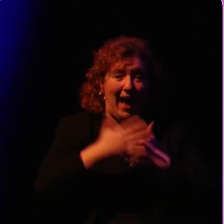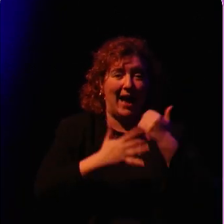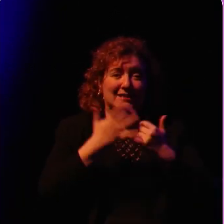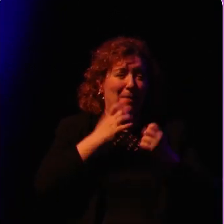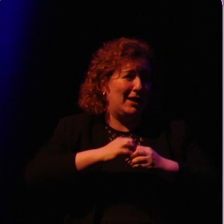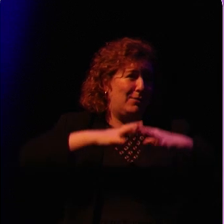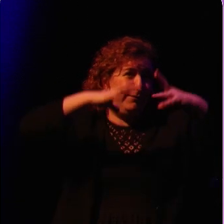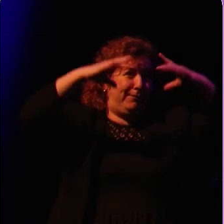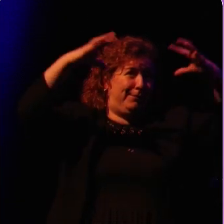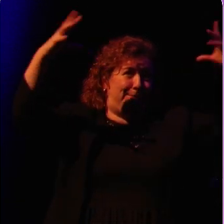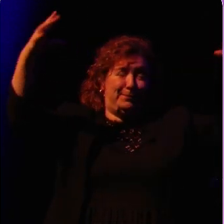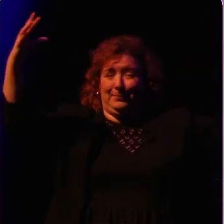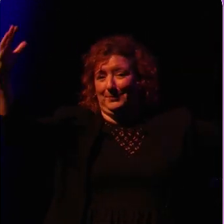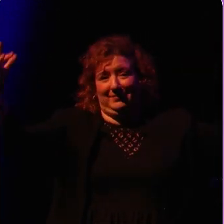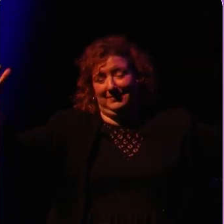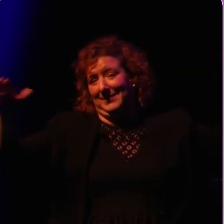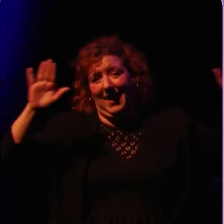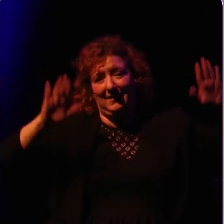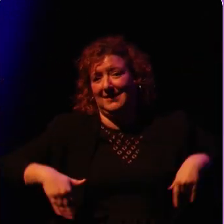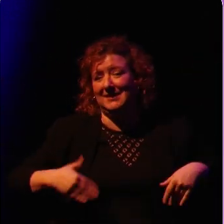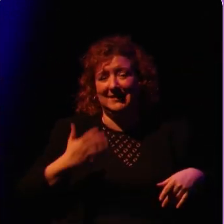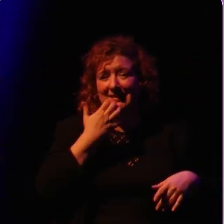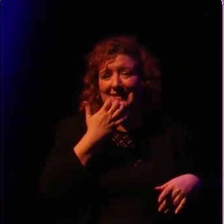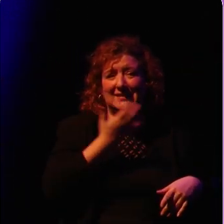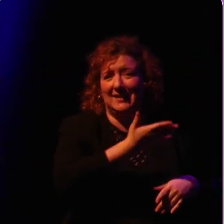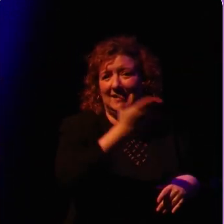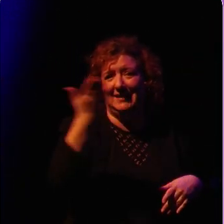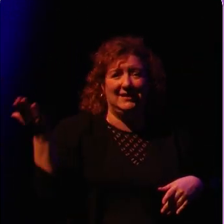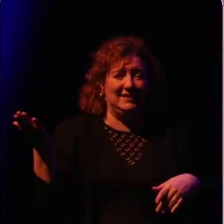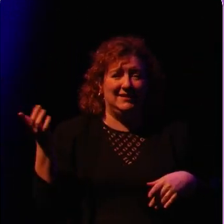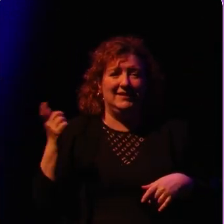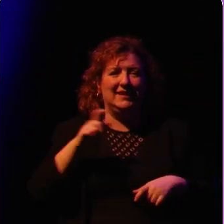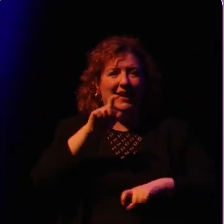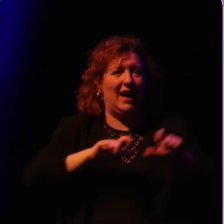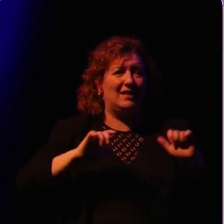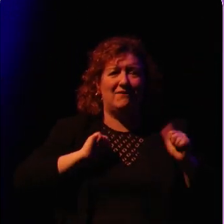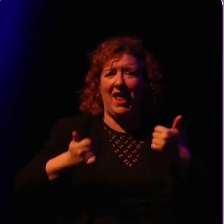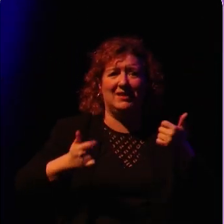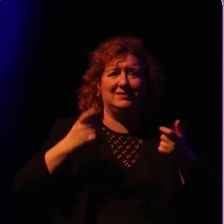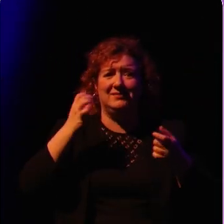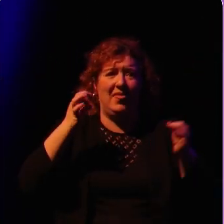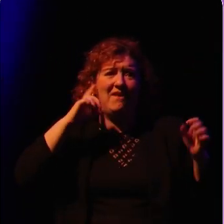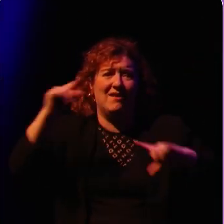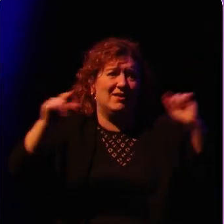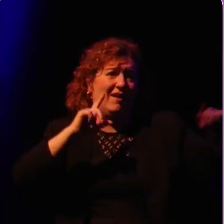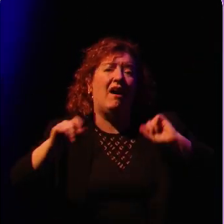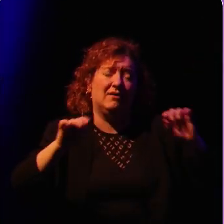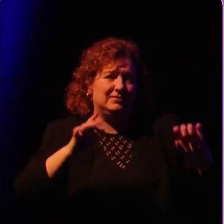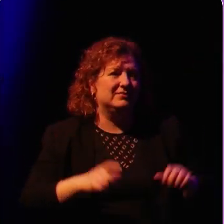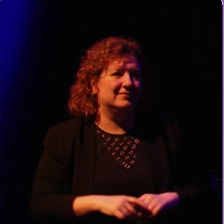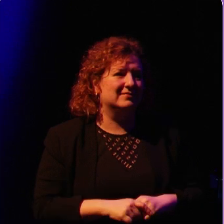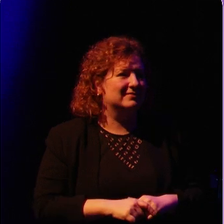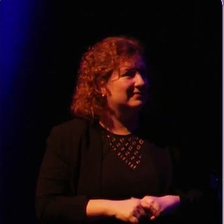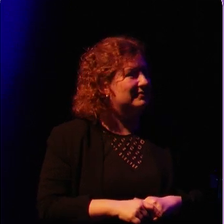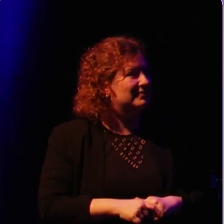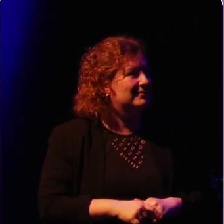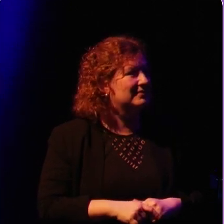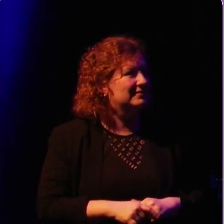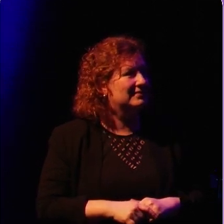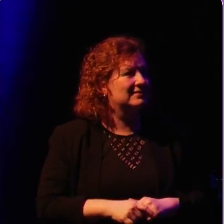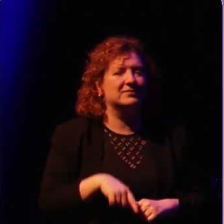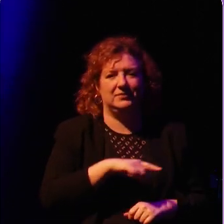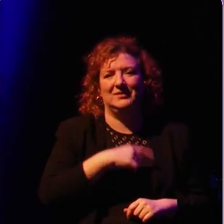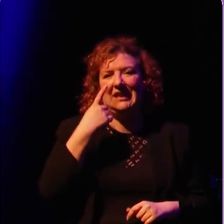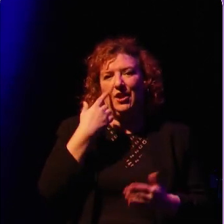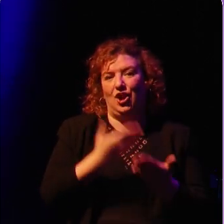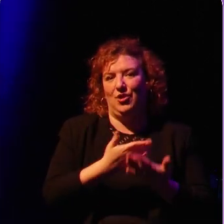amarillo por ahí y ha afectado a la gente, ¿sabes? Ha problema. Porque la gente ha tenido que salir de se nota que los labios están toqueteados. ¿Por